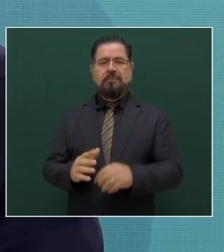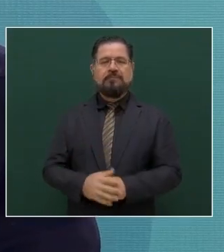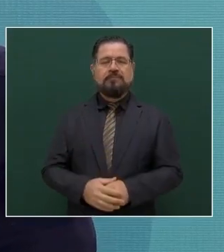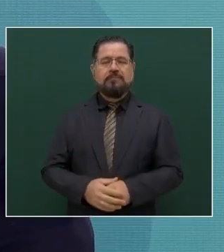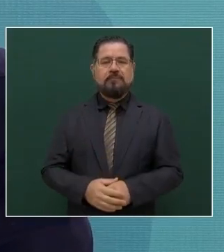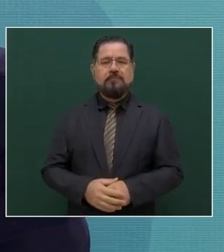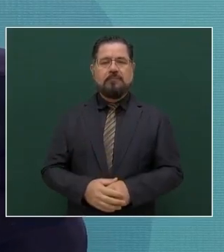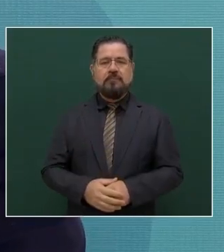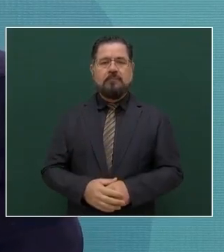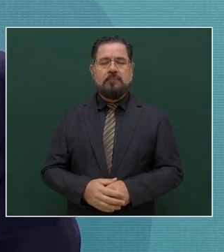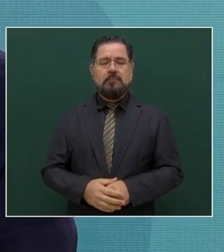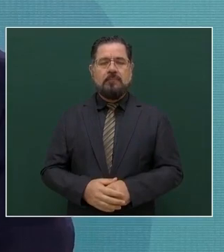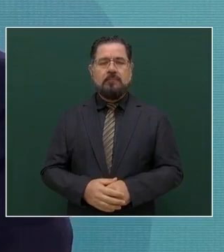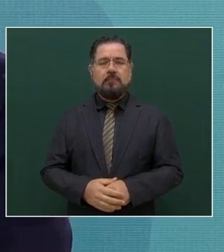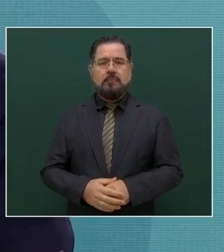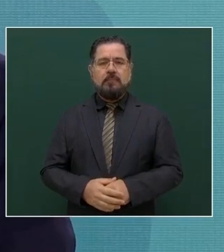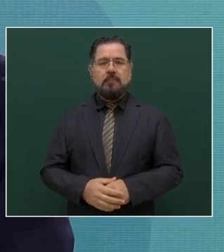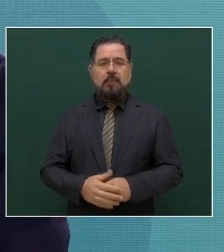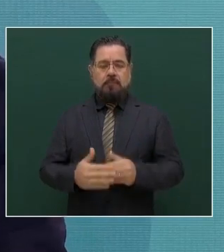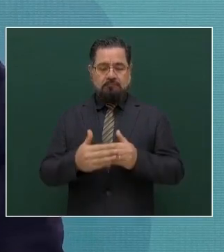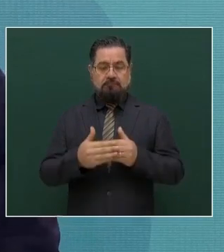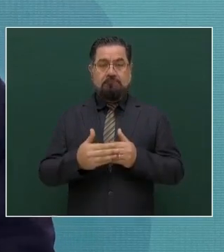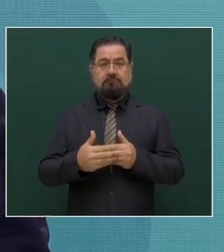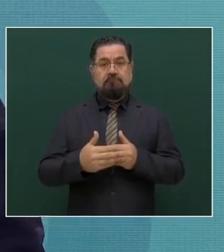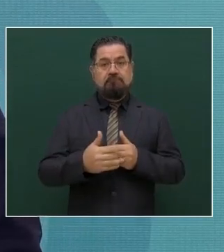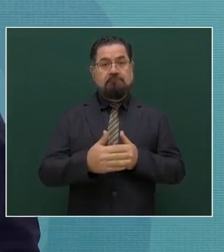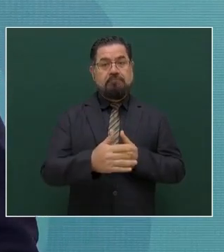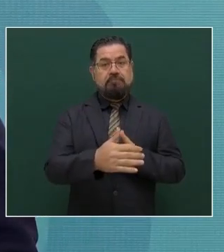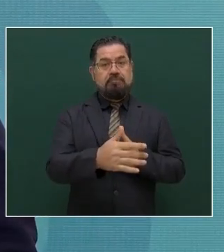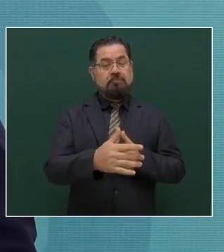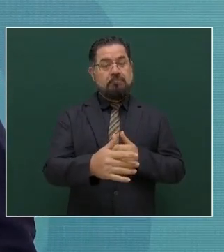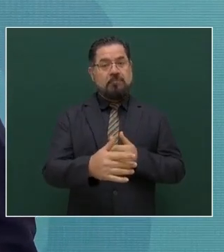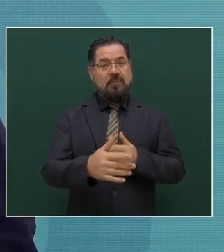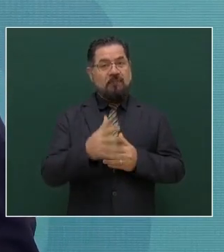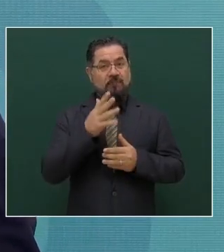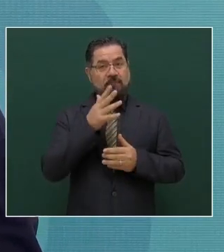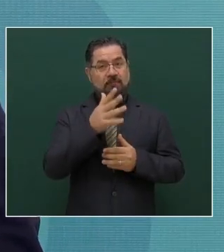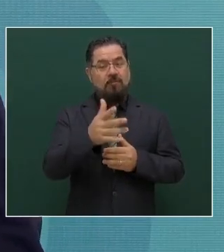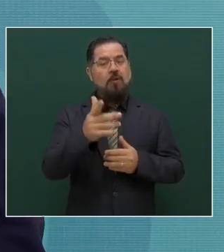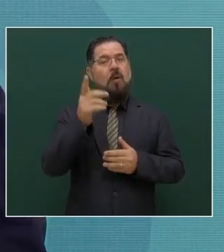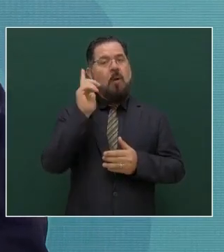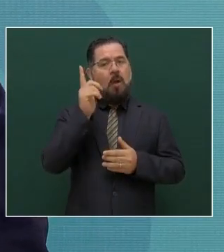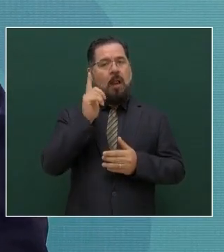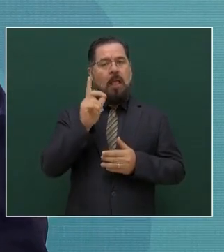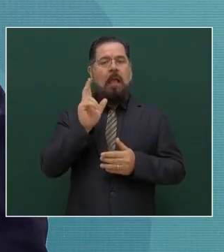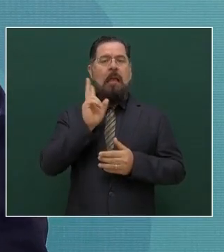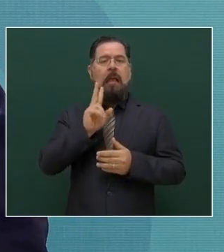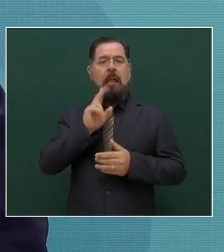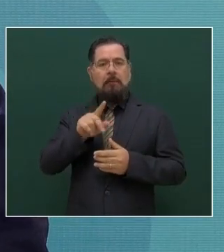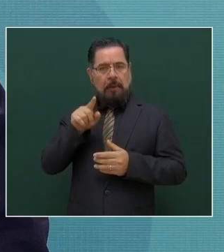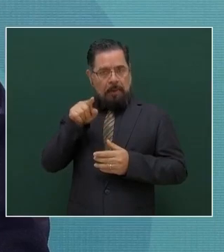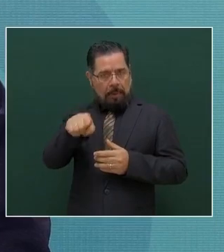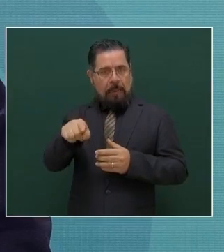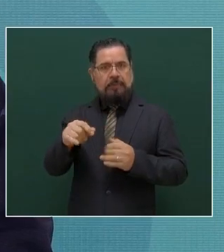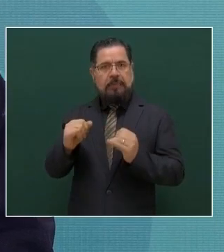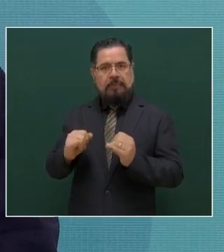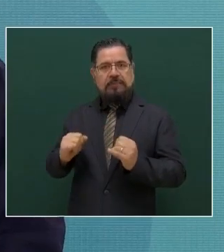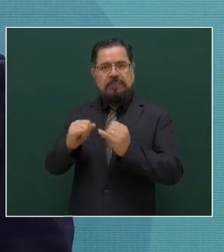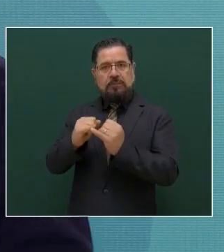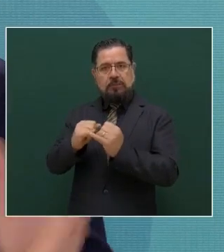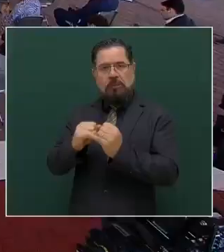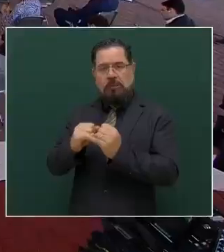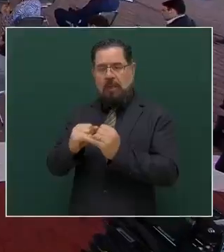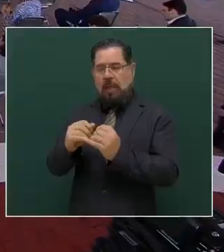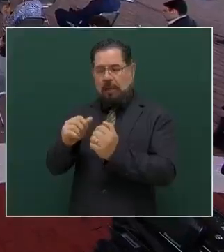Ojalá y hacia adelante se haga una revisión de todos estos organismos.